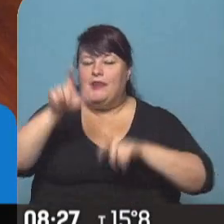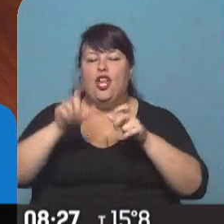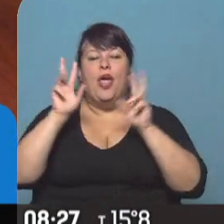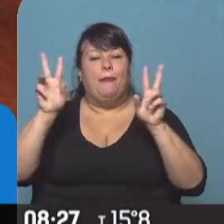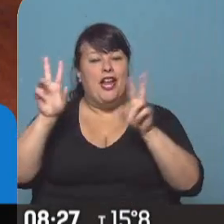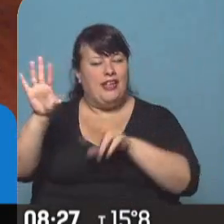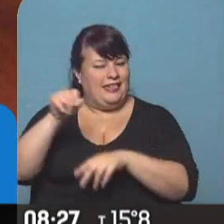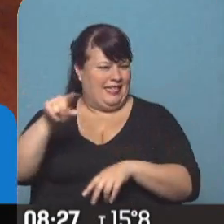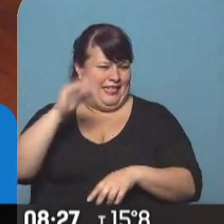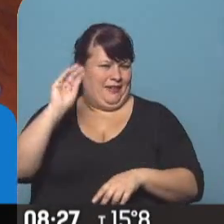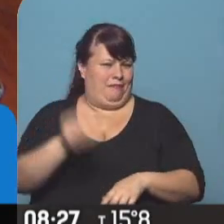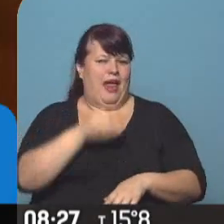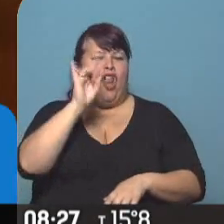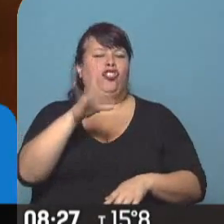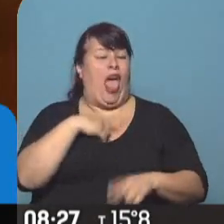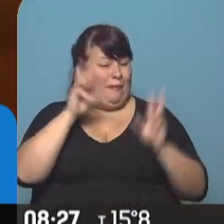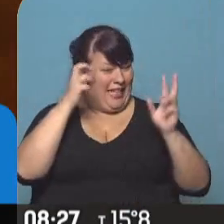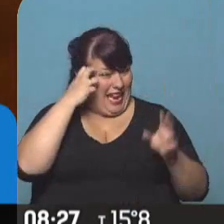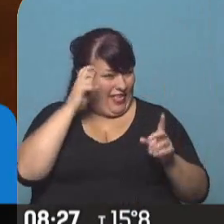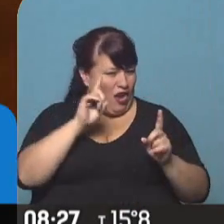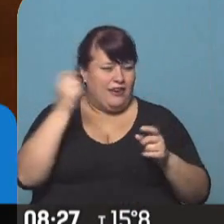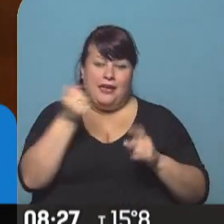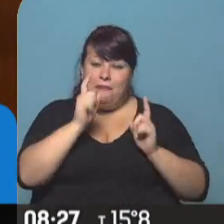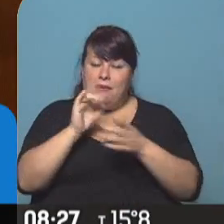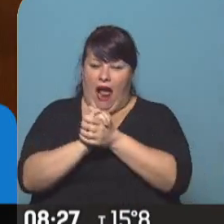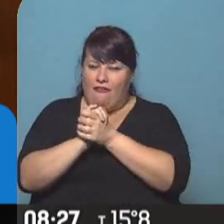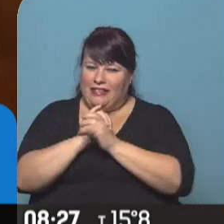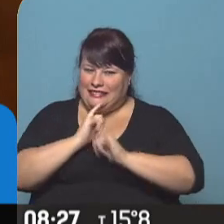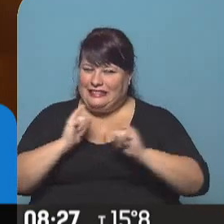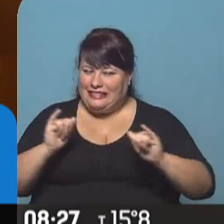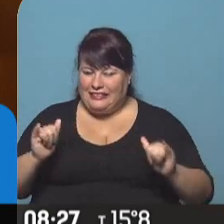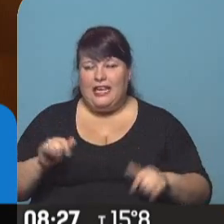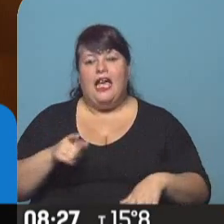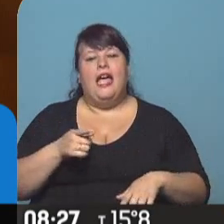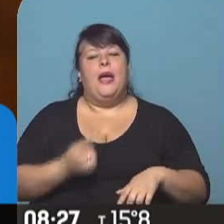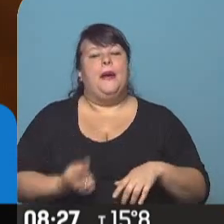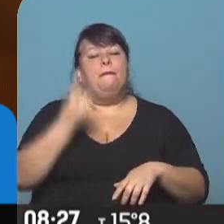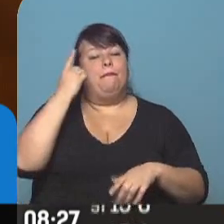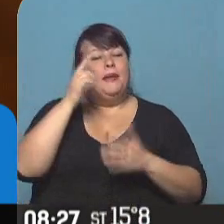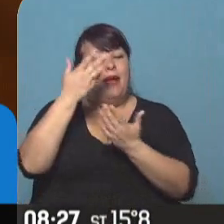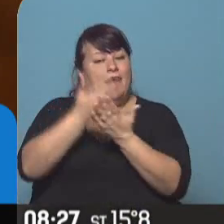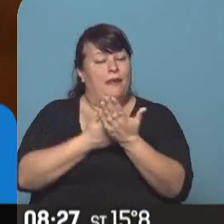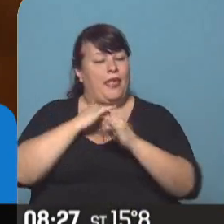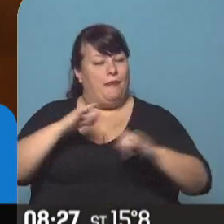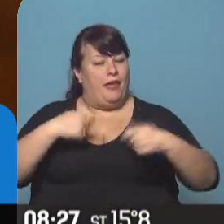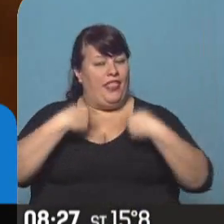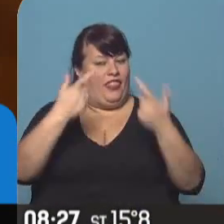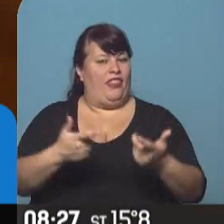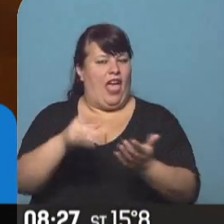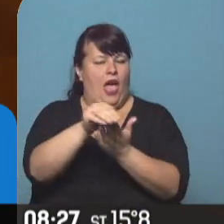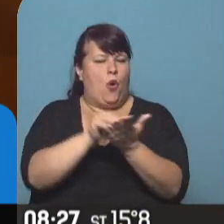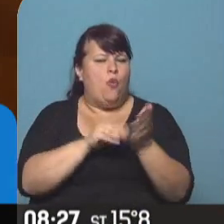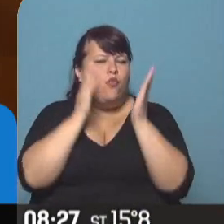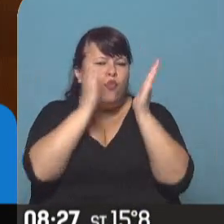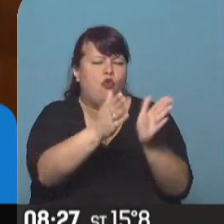que no iba a ganar sólo con el voto de los radicales fue el mismo alfonsín que el primer boceto de campaña que les llevaron estaba muy